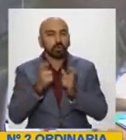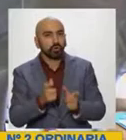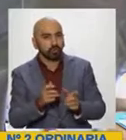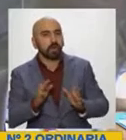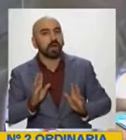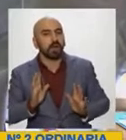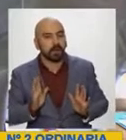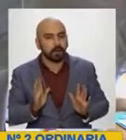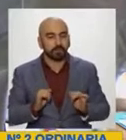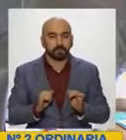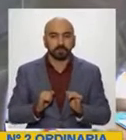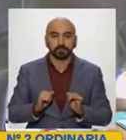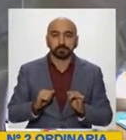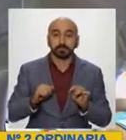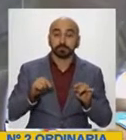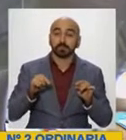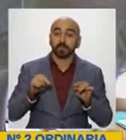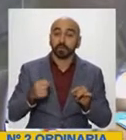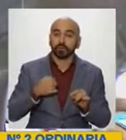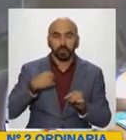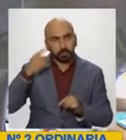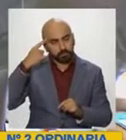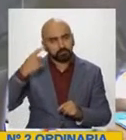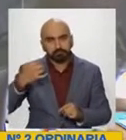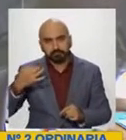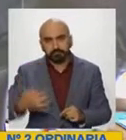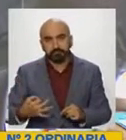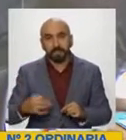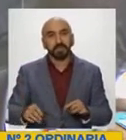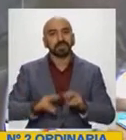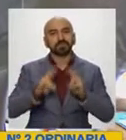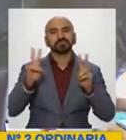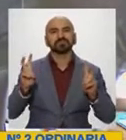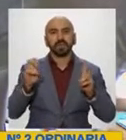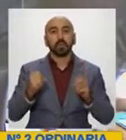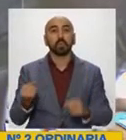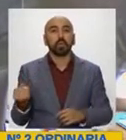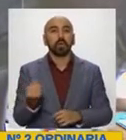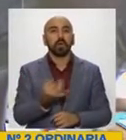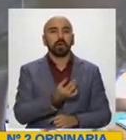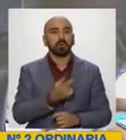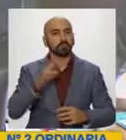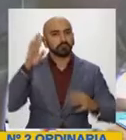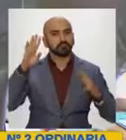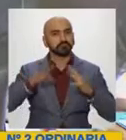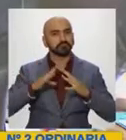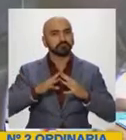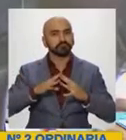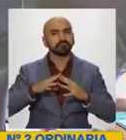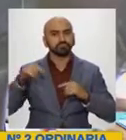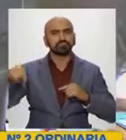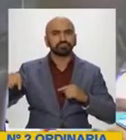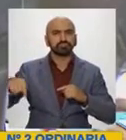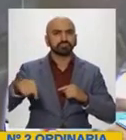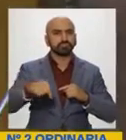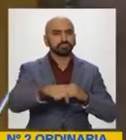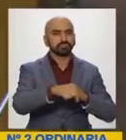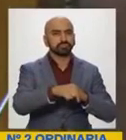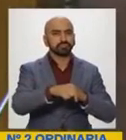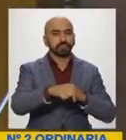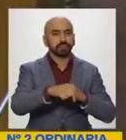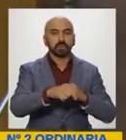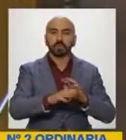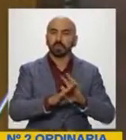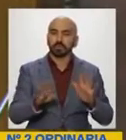convencida de que esta no es una cuestión de cuántos efectivos de Fuerzas Armadas desplegamos en la zona, sino